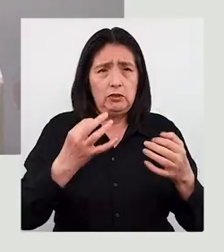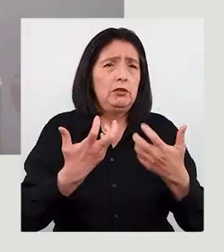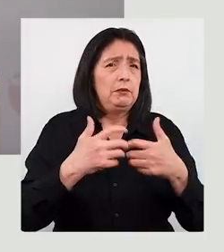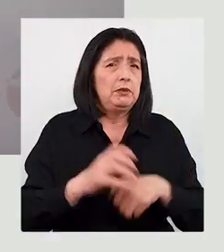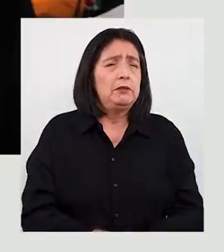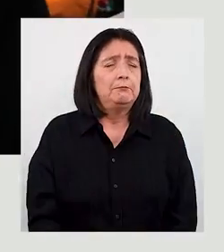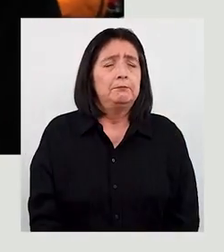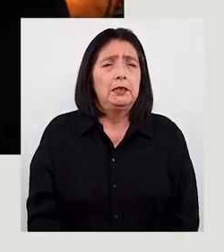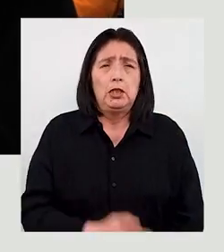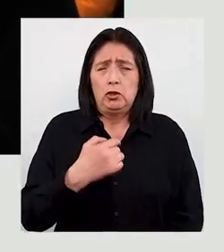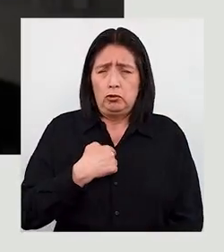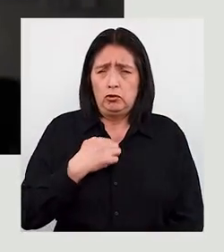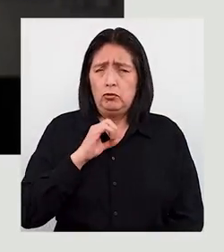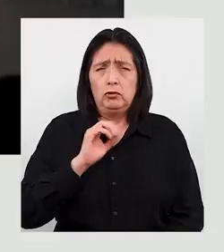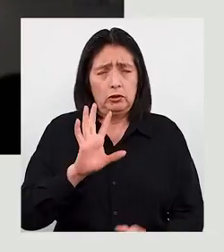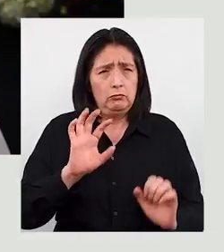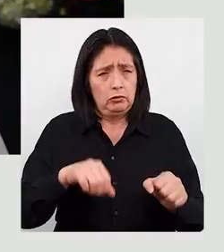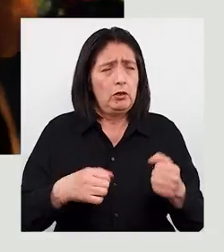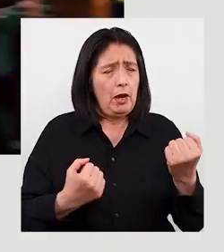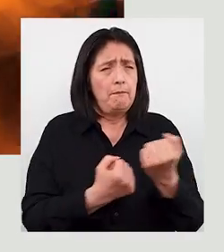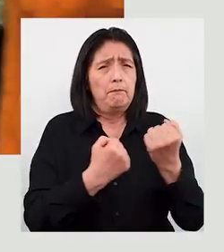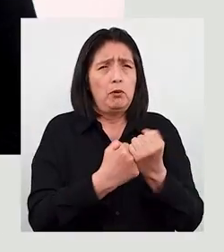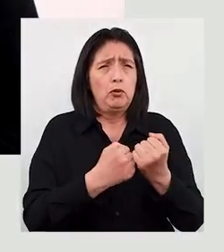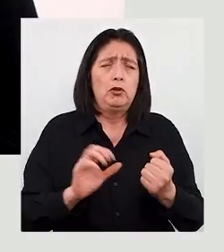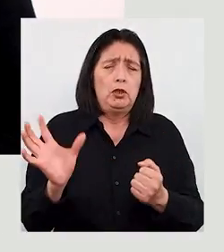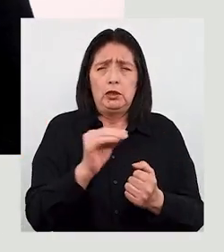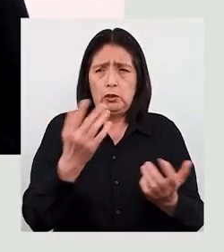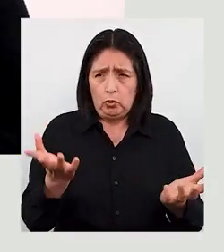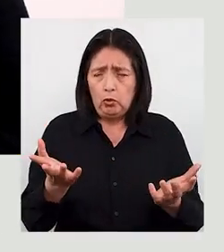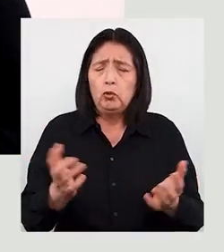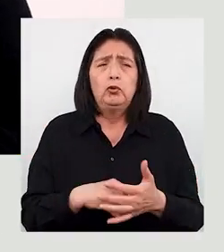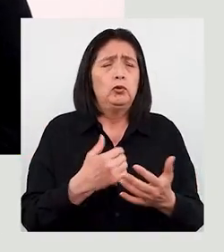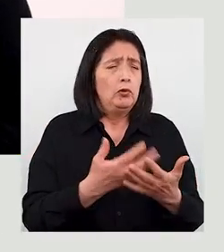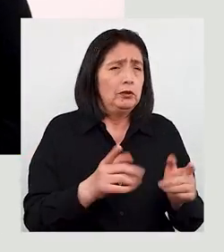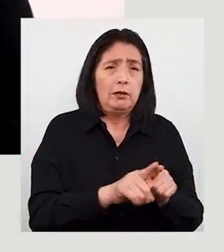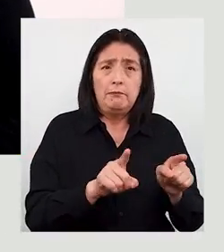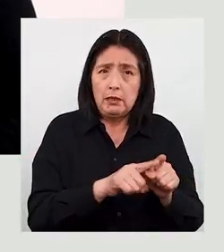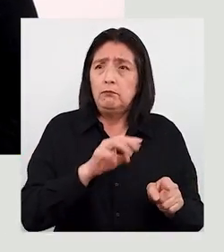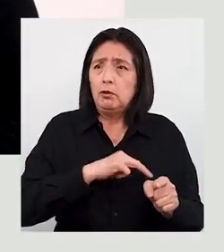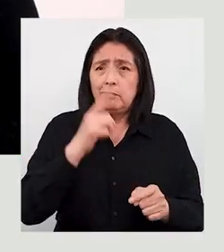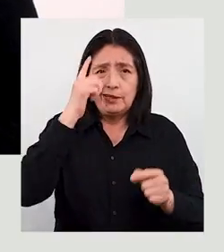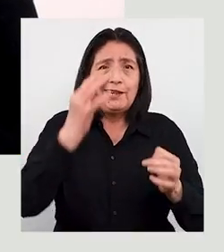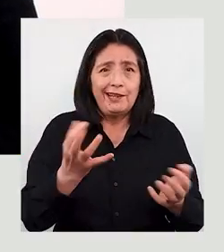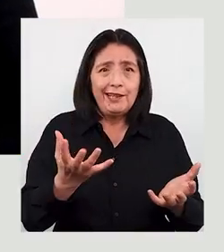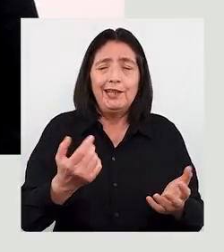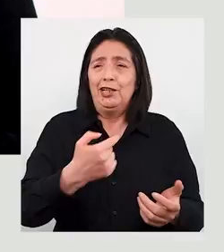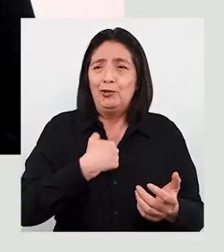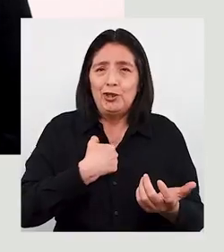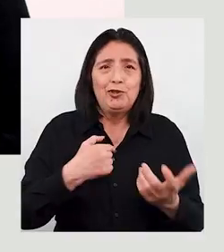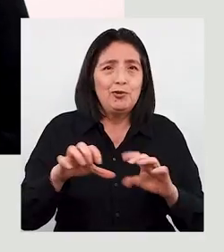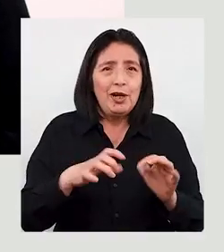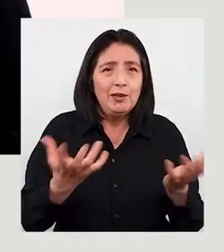empresariales. Yo diría un apoyo, aparte de todo ese tangible, también un apoyo moral, porque creen en lo que